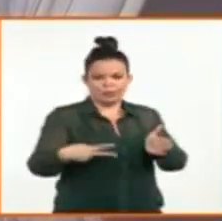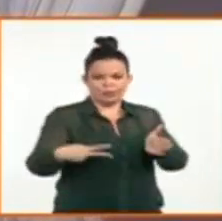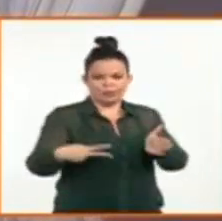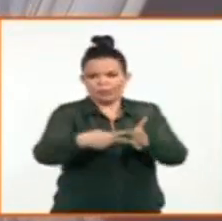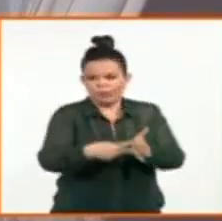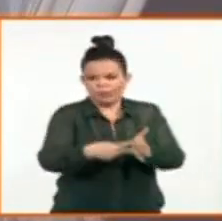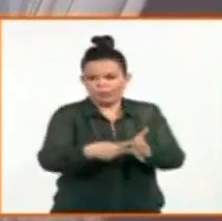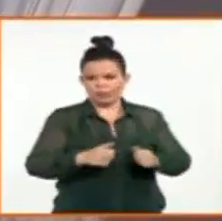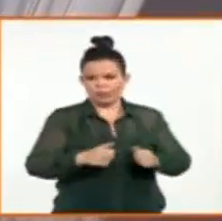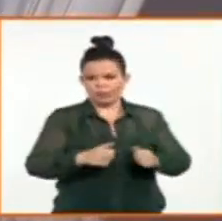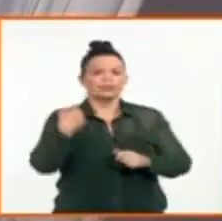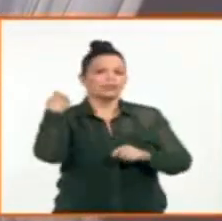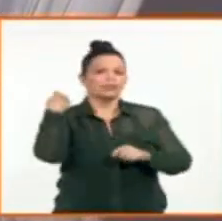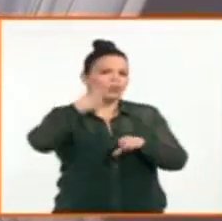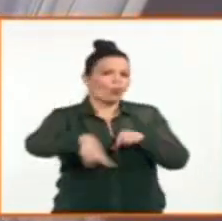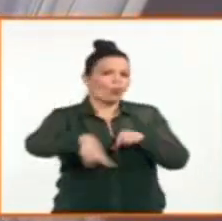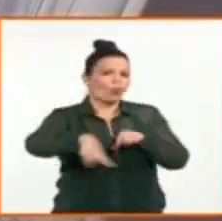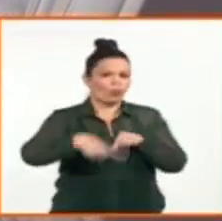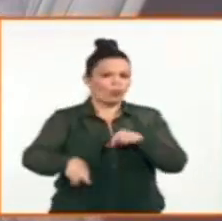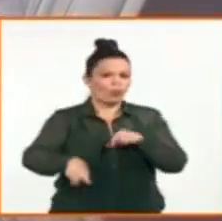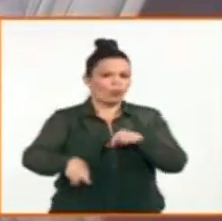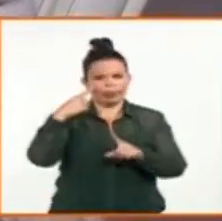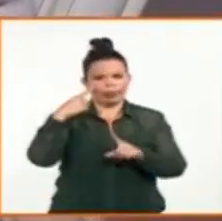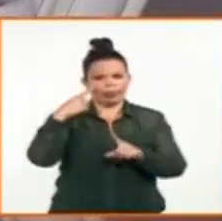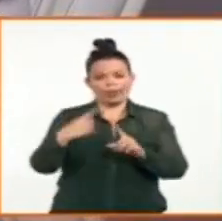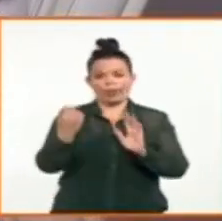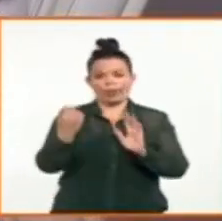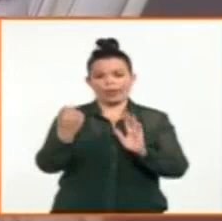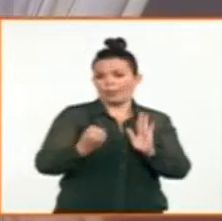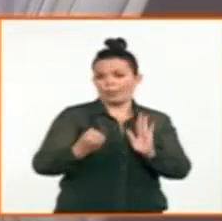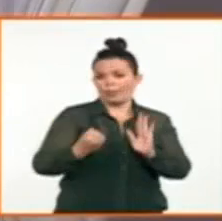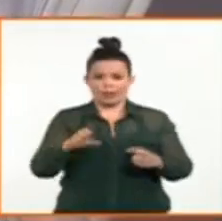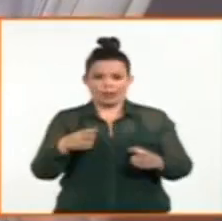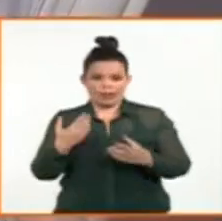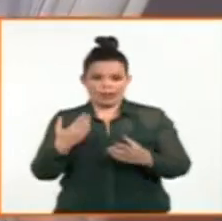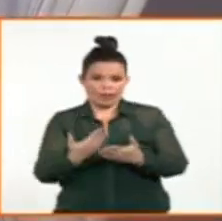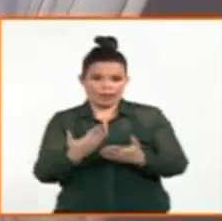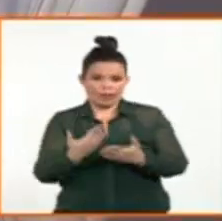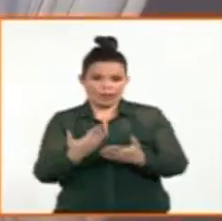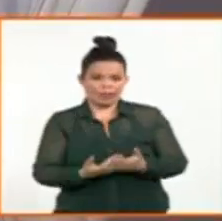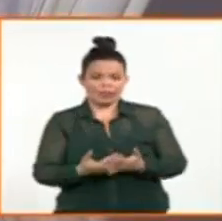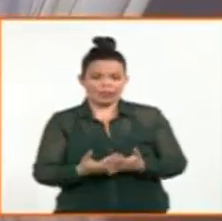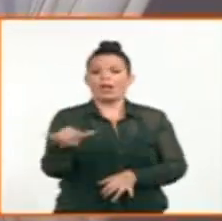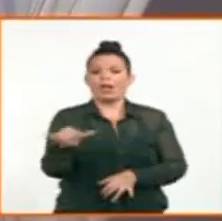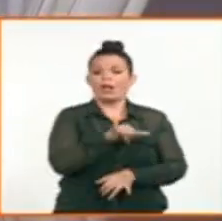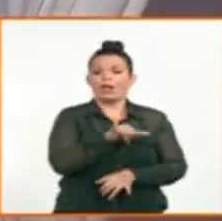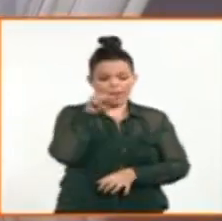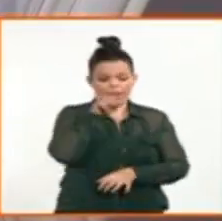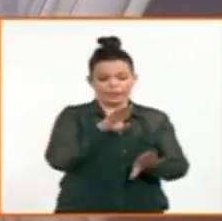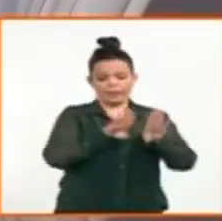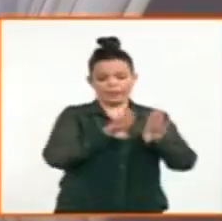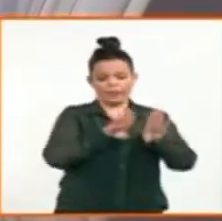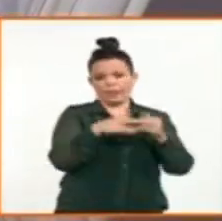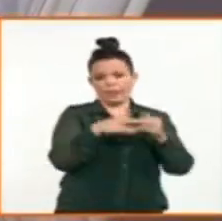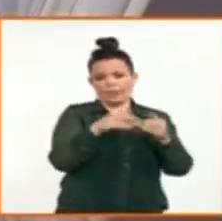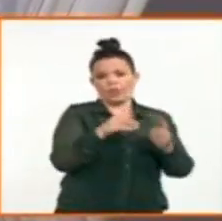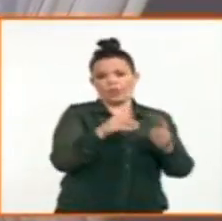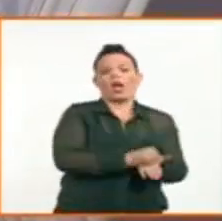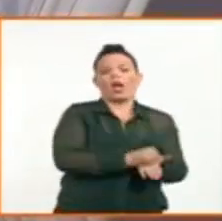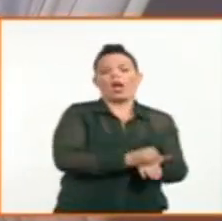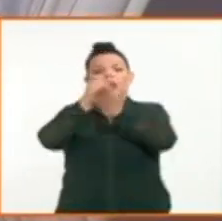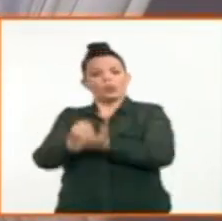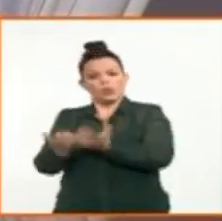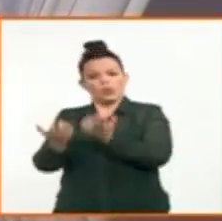de las medidas que se han aprobado, el sistema empresarial ha permitido que estos ingresos tengan también un destino definido por el país,